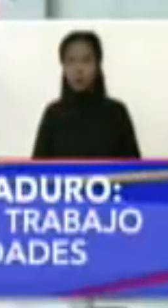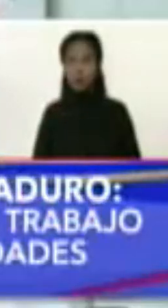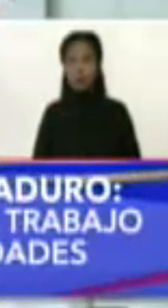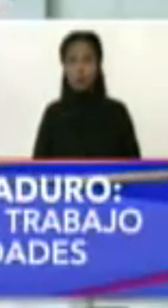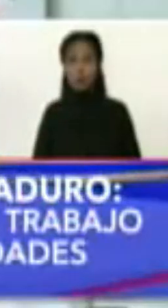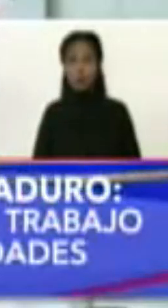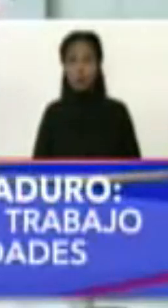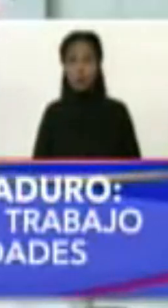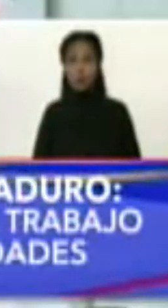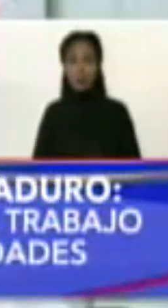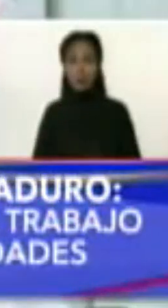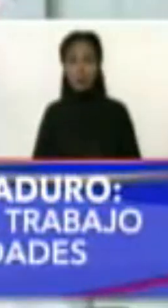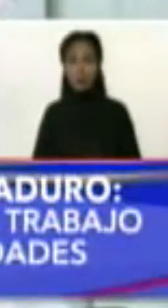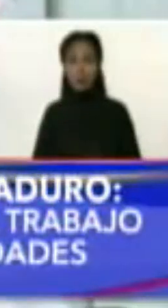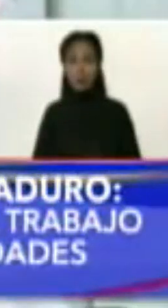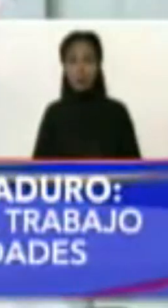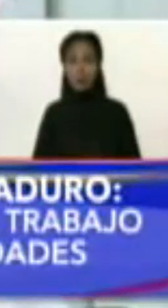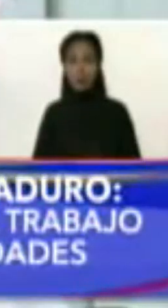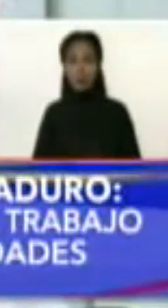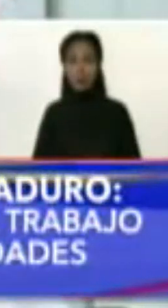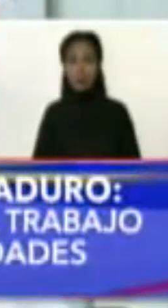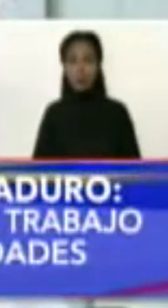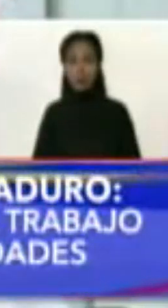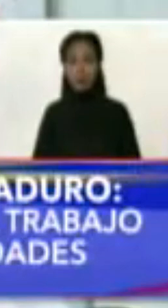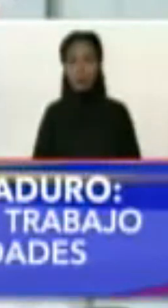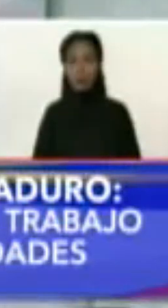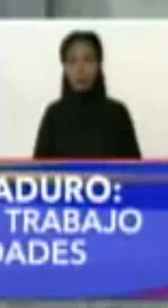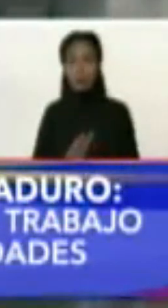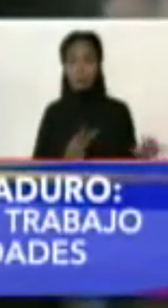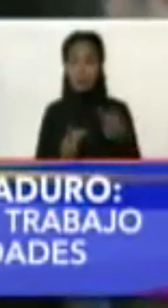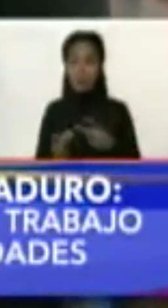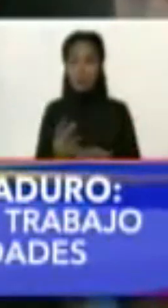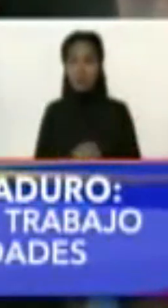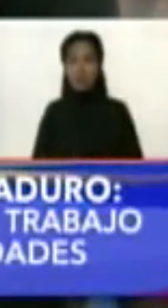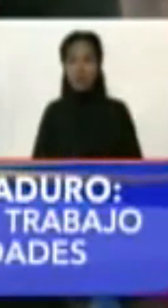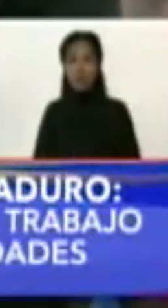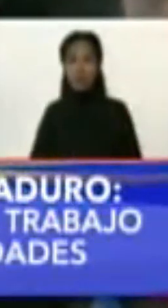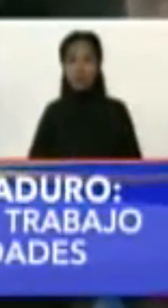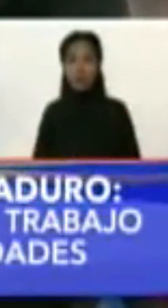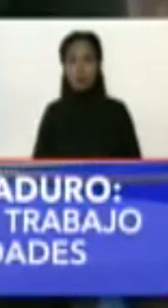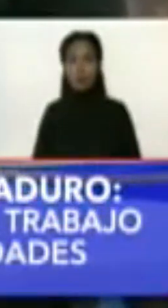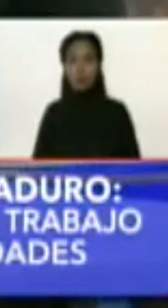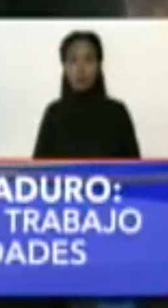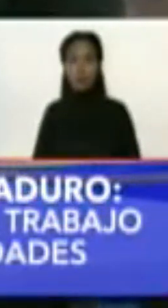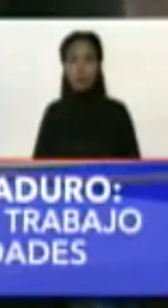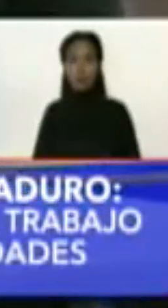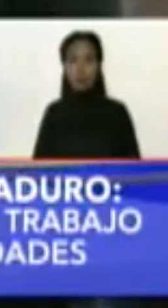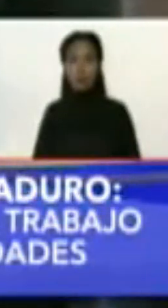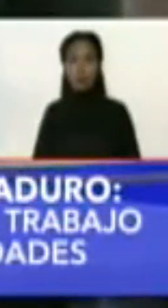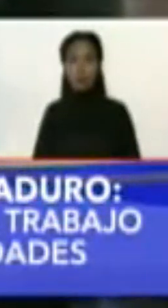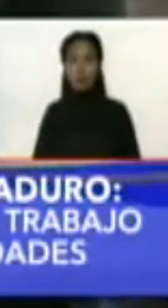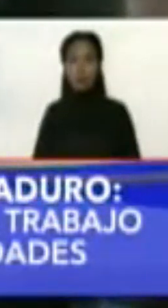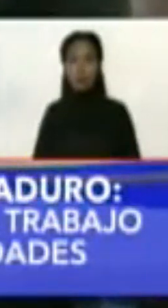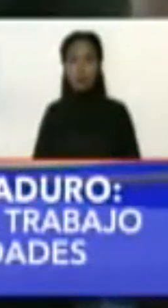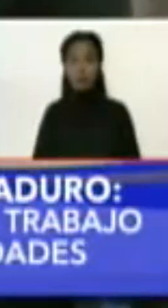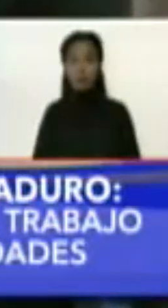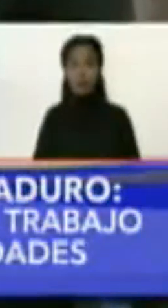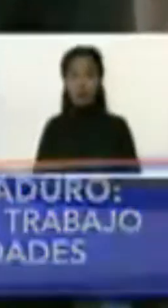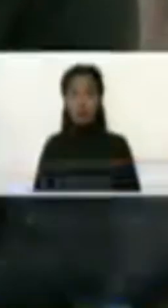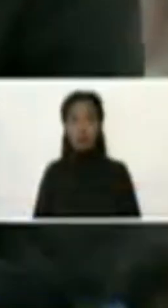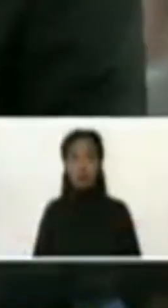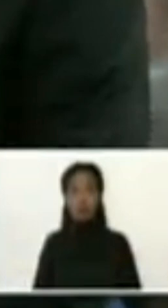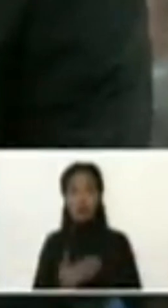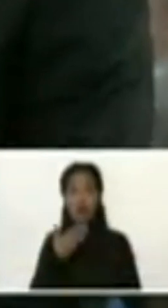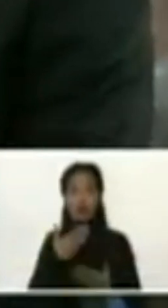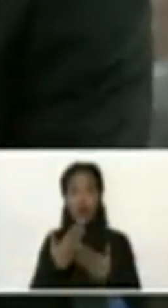Très bien. Ça va bien. Bienvenue. Merci beaucoup. Merci beaucoup. Signor Presidente. Gracias,